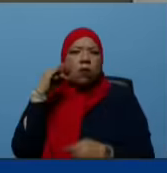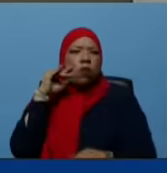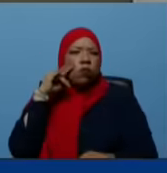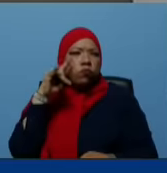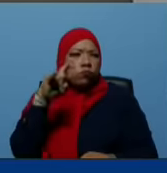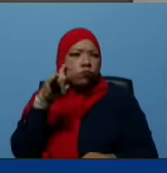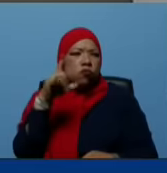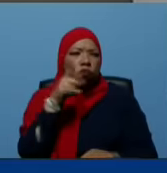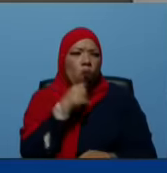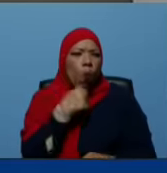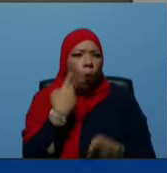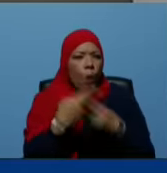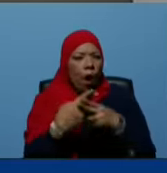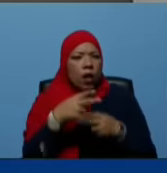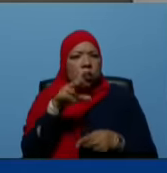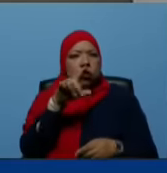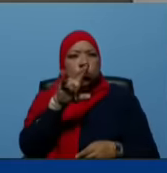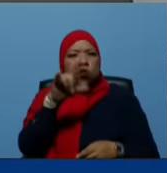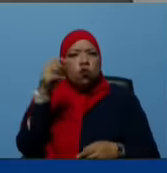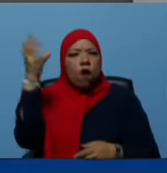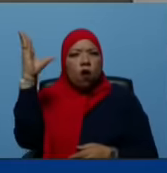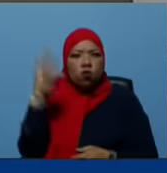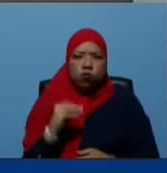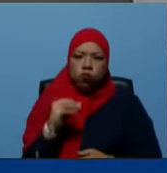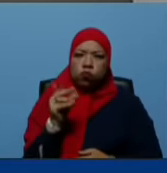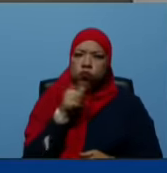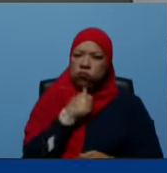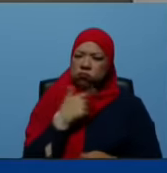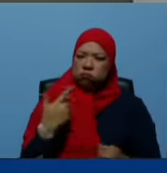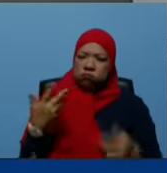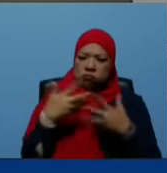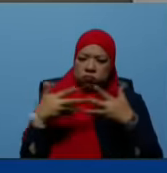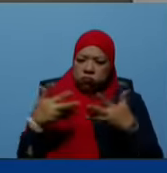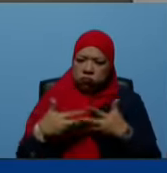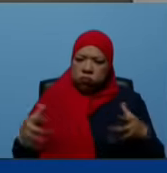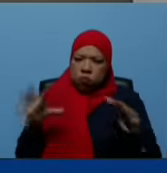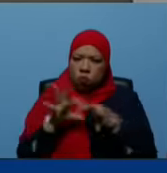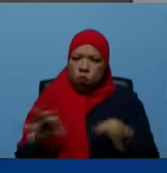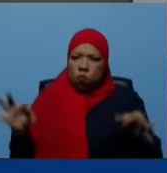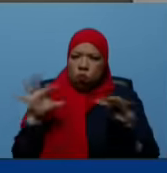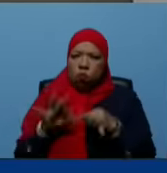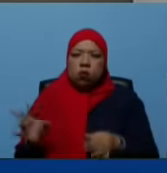numeral sin luz. Ya tenían el relato.